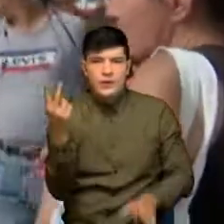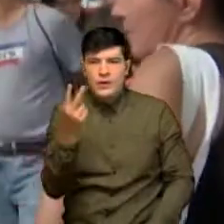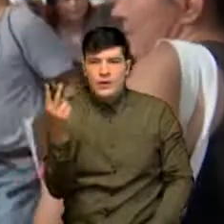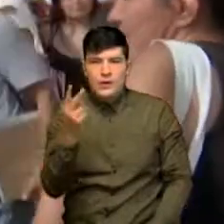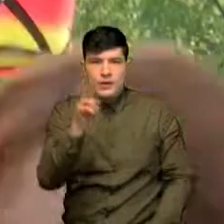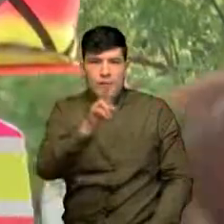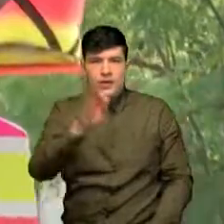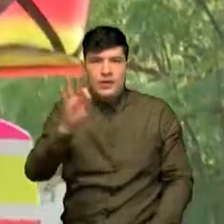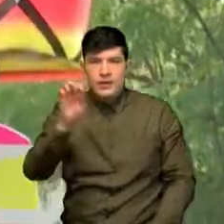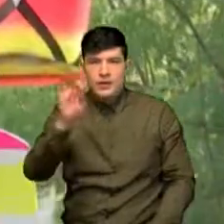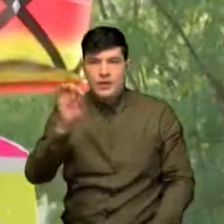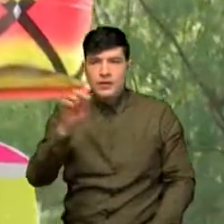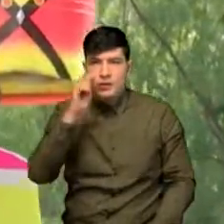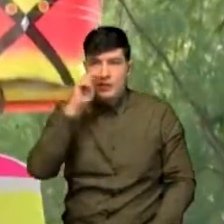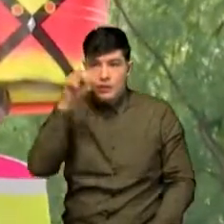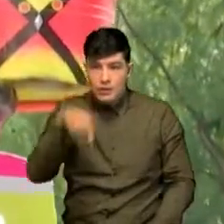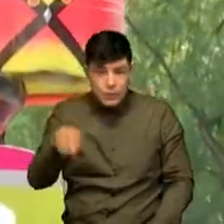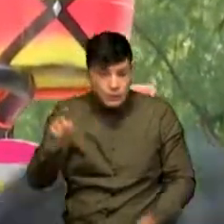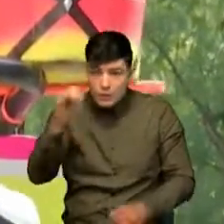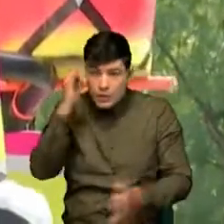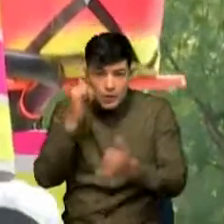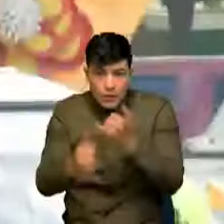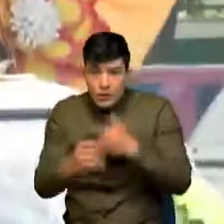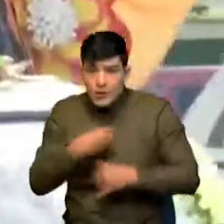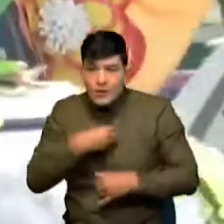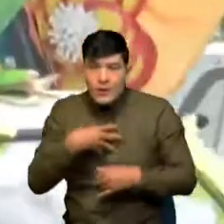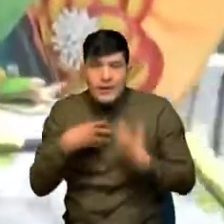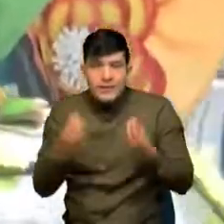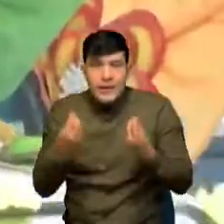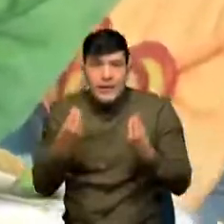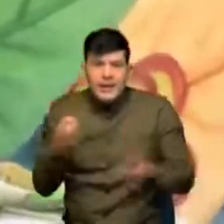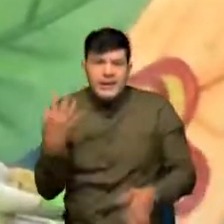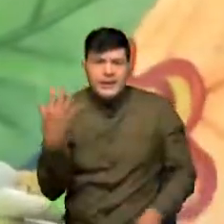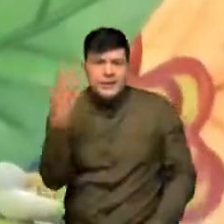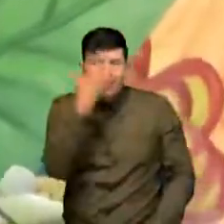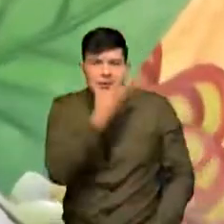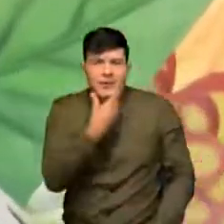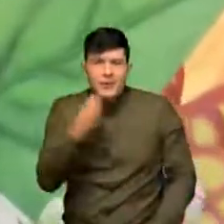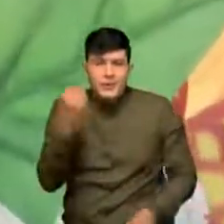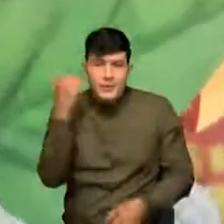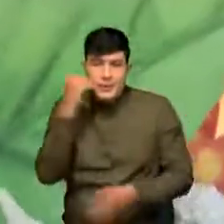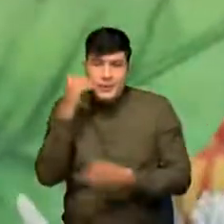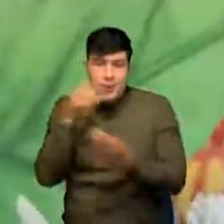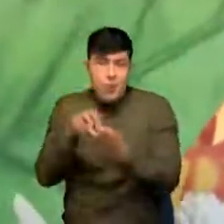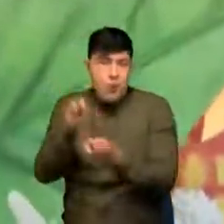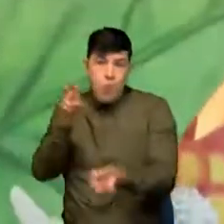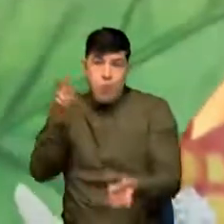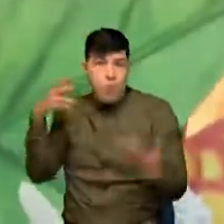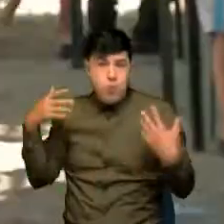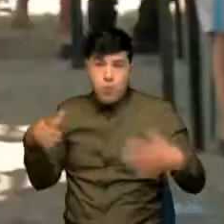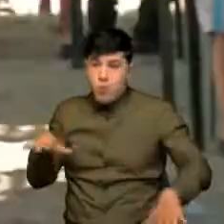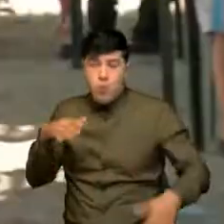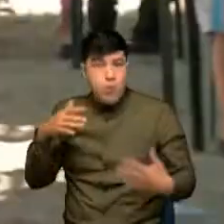donde será la última oportunidad para que estas hermosas mujeres descresten al público y al jurado calificador.